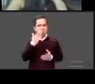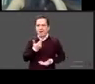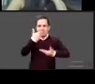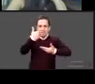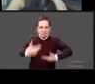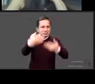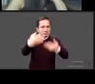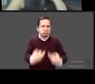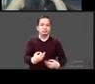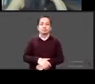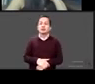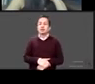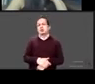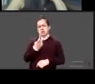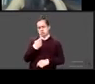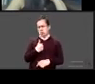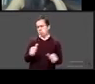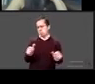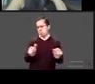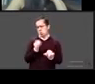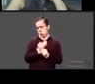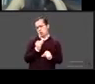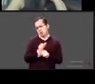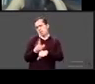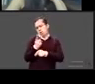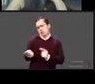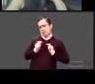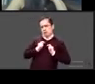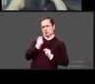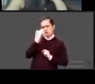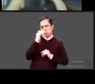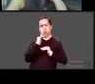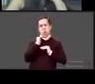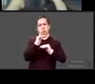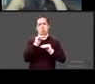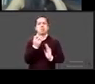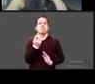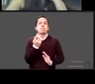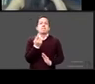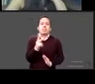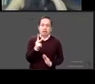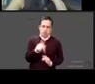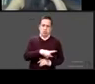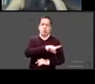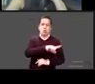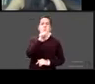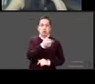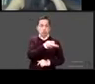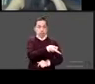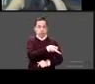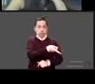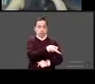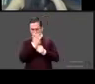Voy a dejar hasta ahí para respetar el tiempo que me concedieron a sabiendas de que continuaré con la presentación más adelante. Muchas